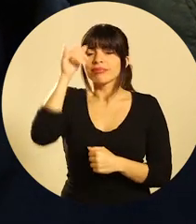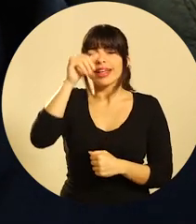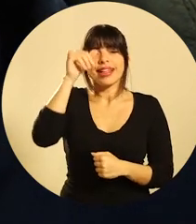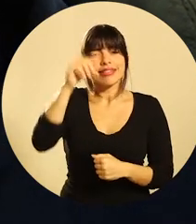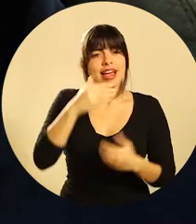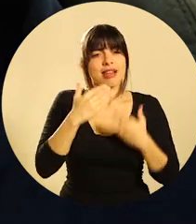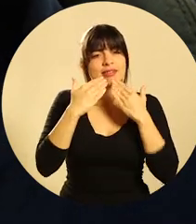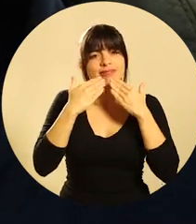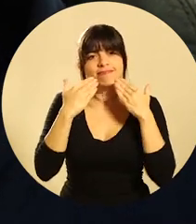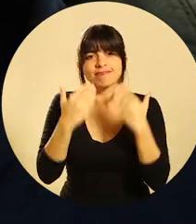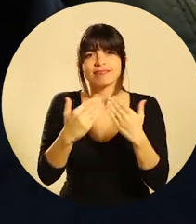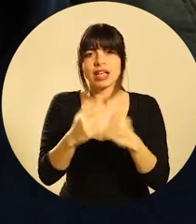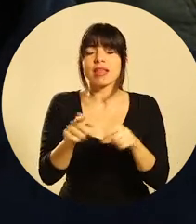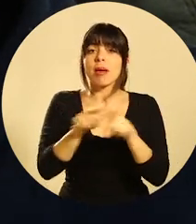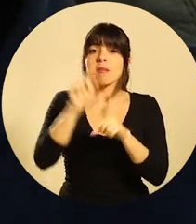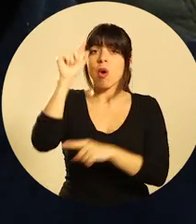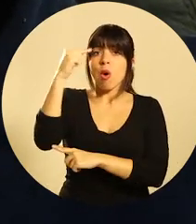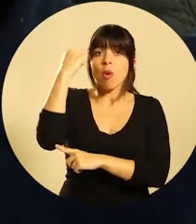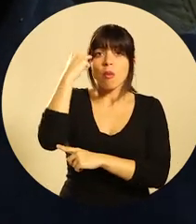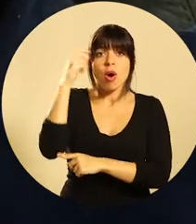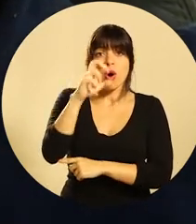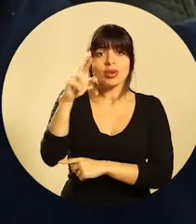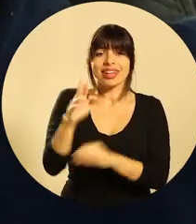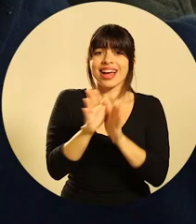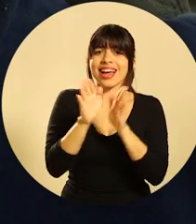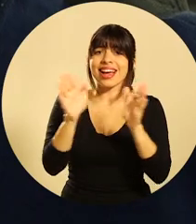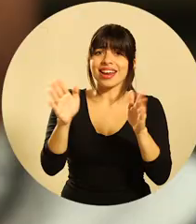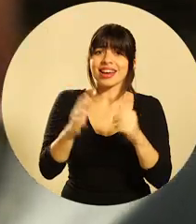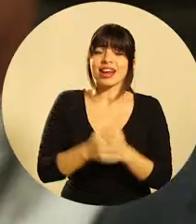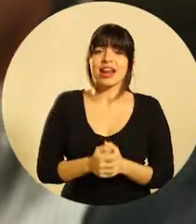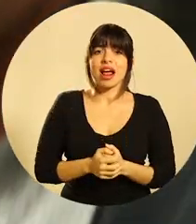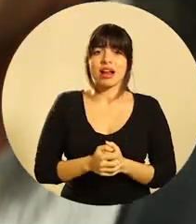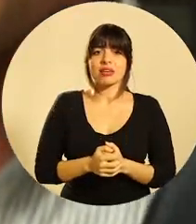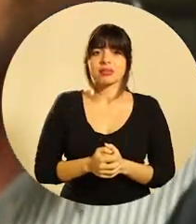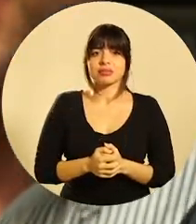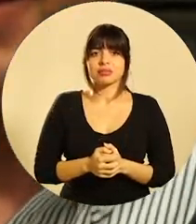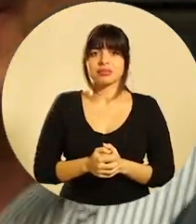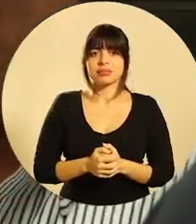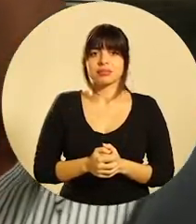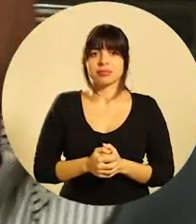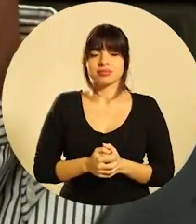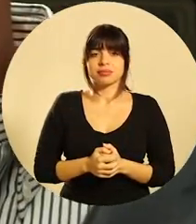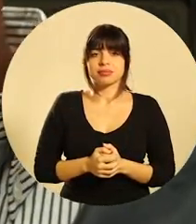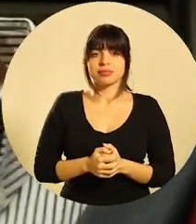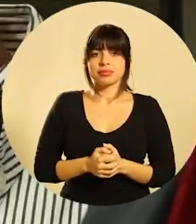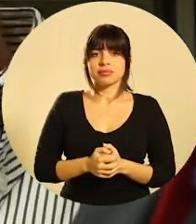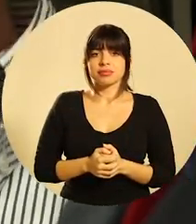eternamente estaremos agradecidos. Y al gobierno de Costa Rica en general por preocuparse.